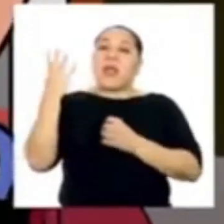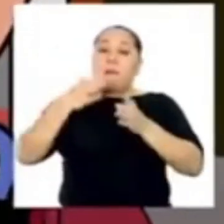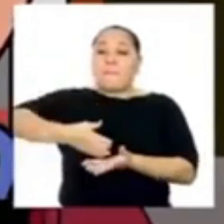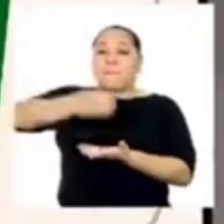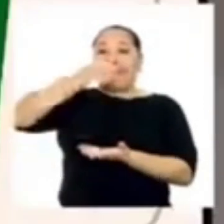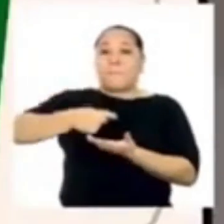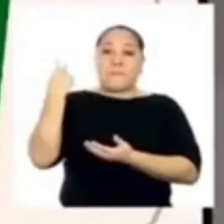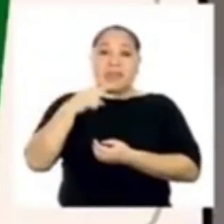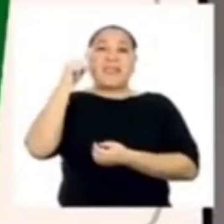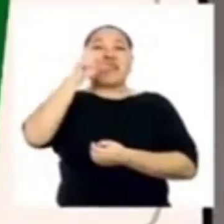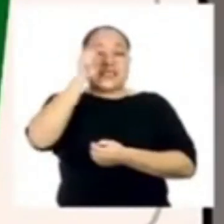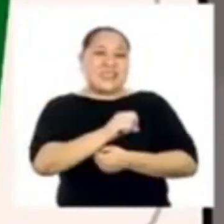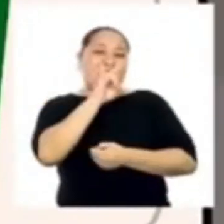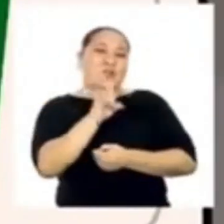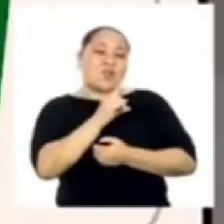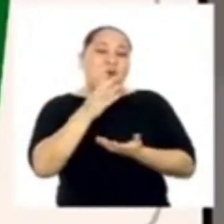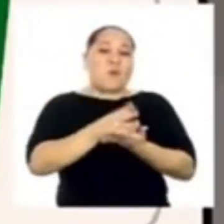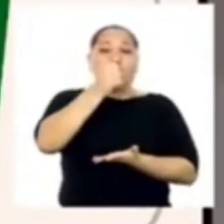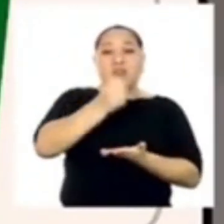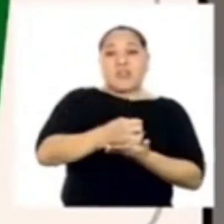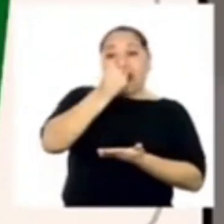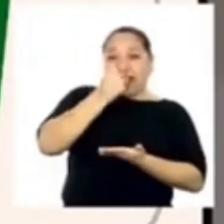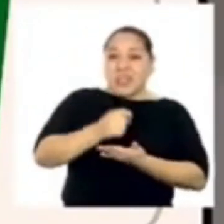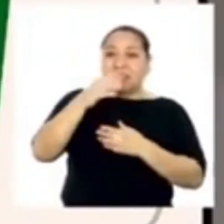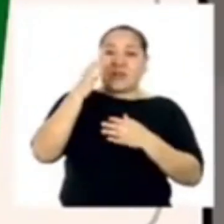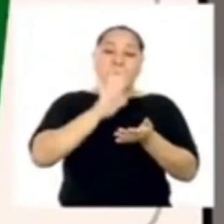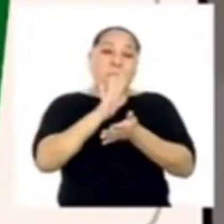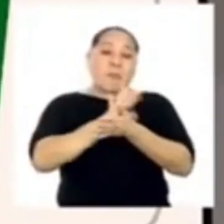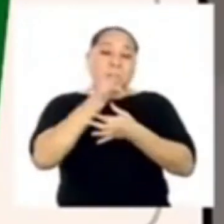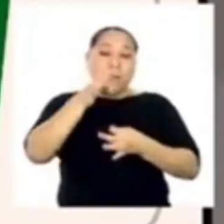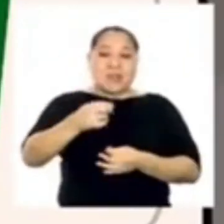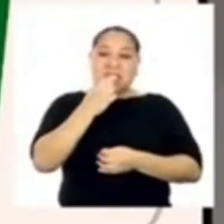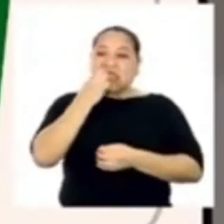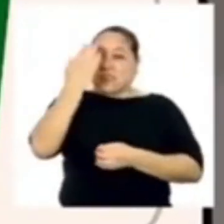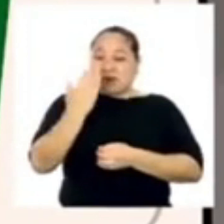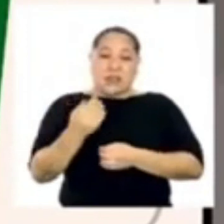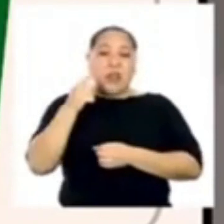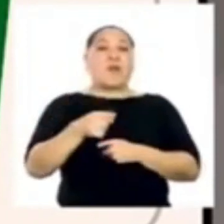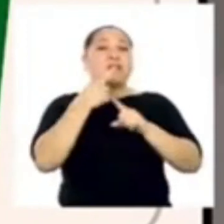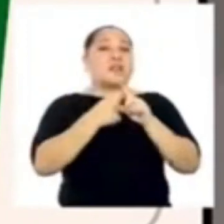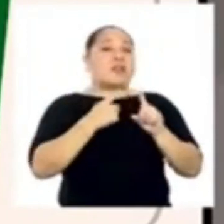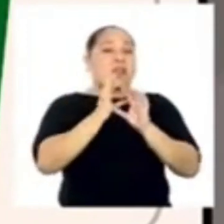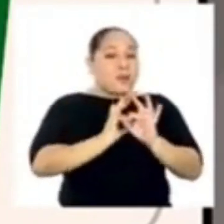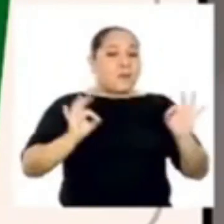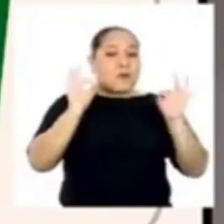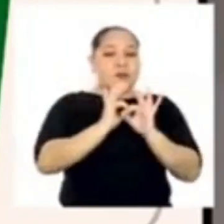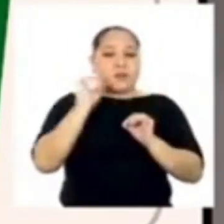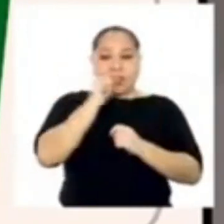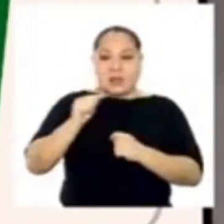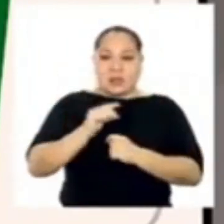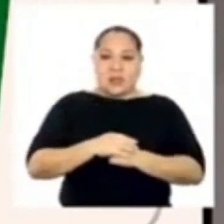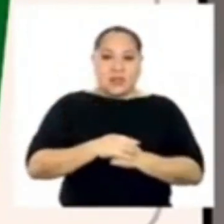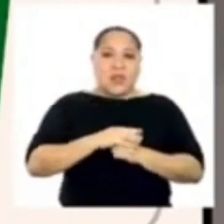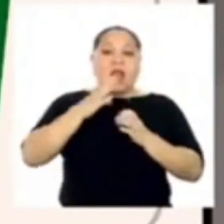Tacho verde. Residuos aprovechables, botellas de plástico, papel y vidrio. Pero es importante